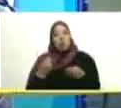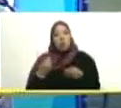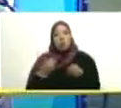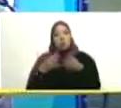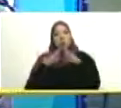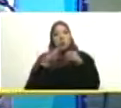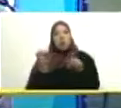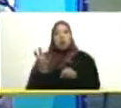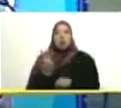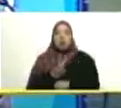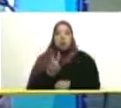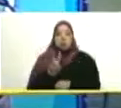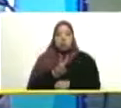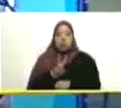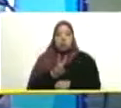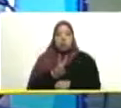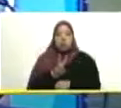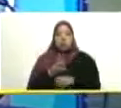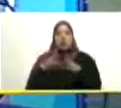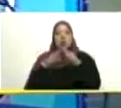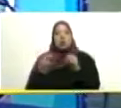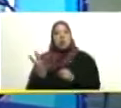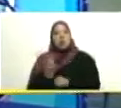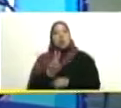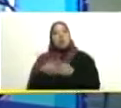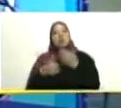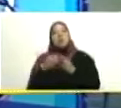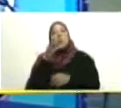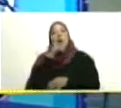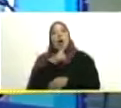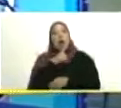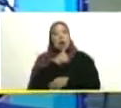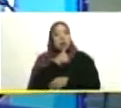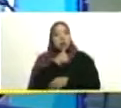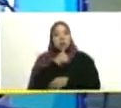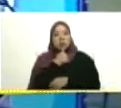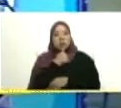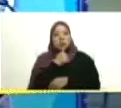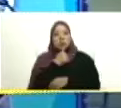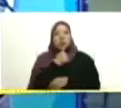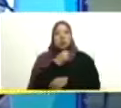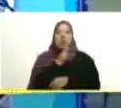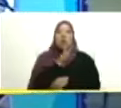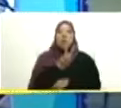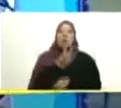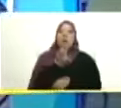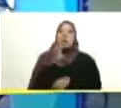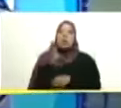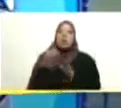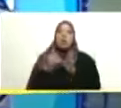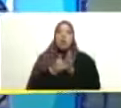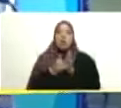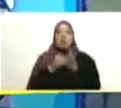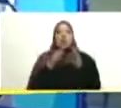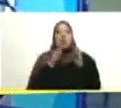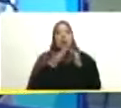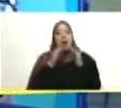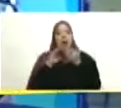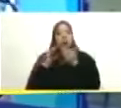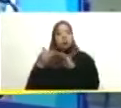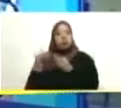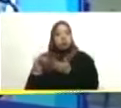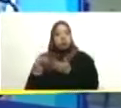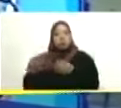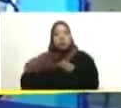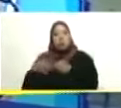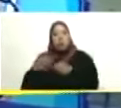todo el país, además que se extiende en todo el país. No hay rincón donde no haya una comuna, más de 22.000 comunas. Ahí debe haber un órgano comunal